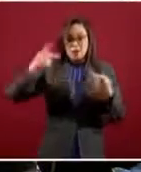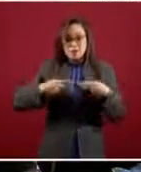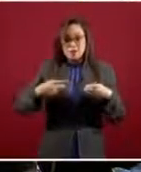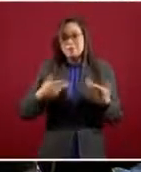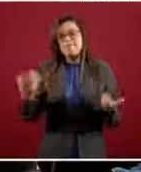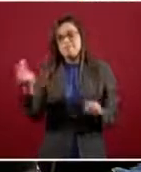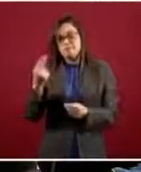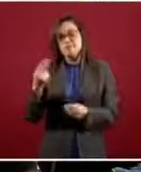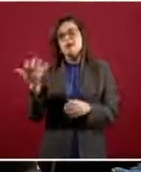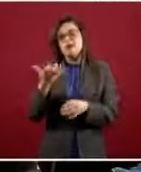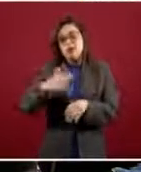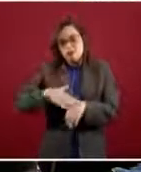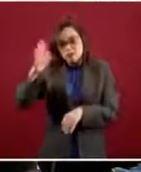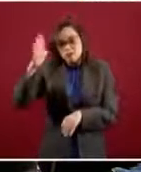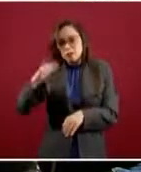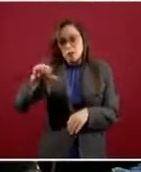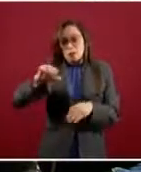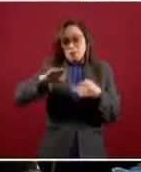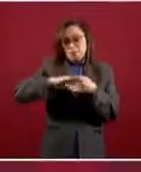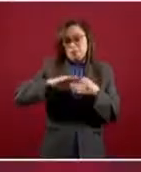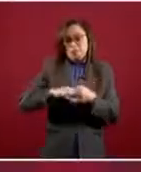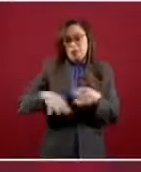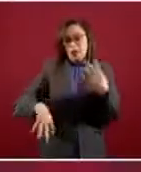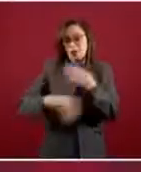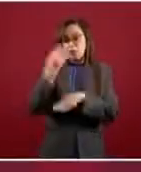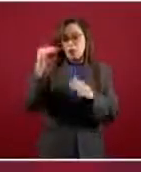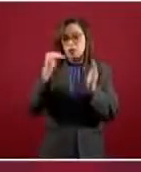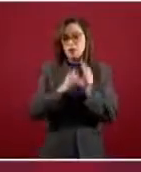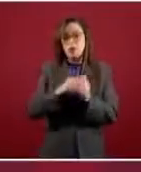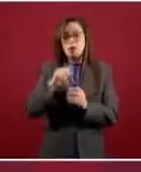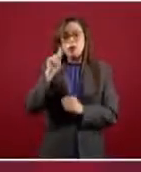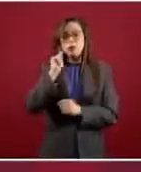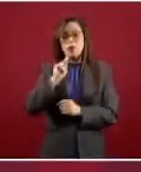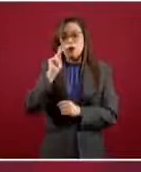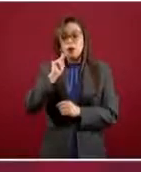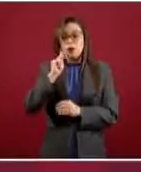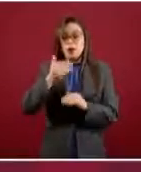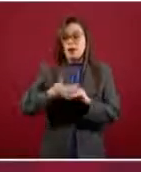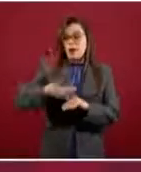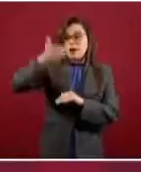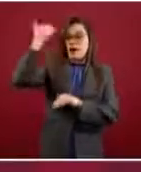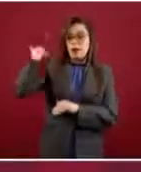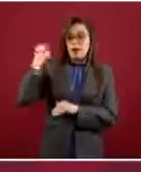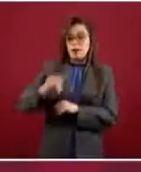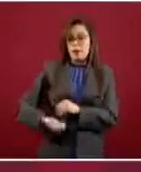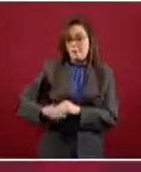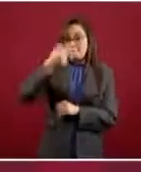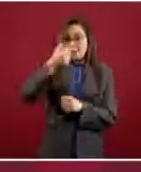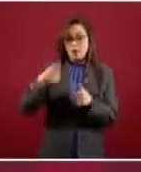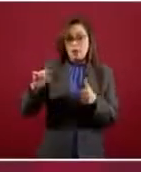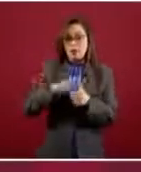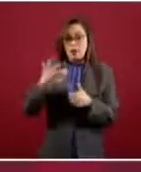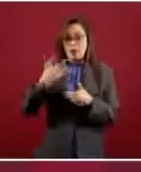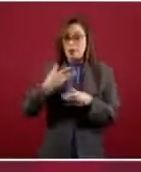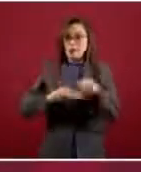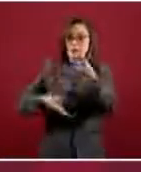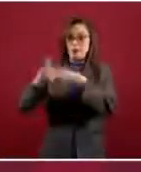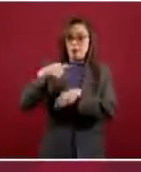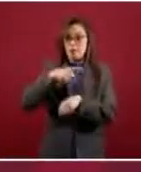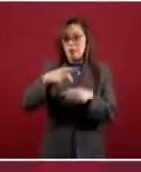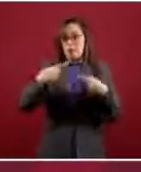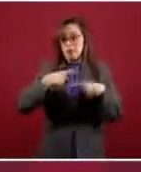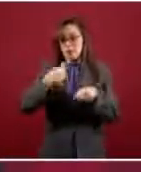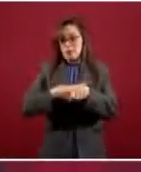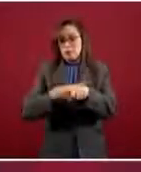cerca de 14,000 pruebas desde que, antes de que llegara el primer caso, precisamente con la expectativa de que podríamos